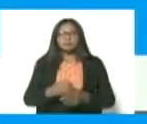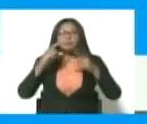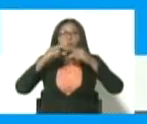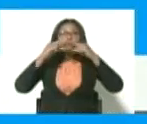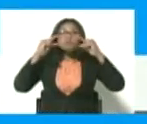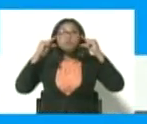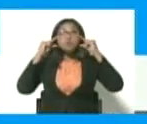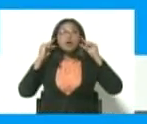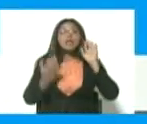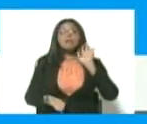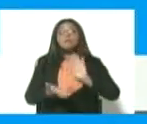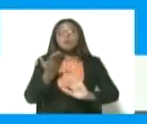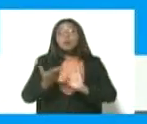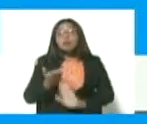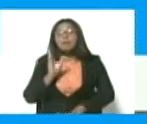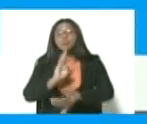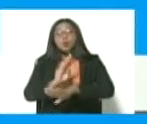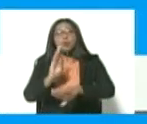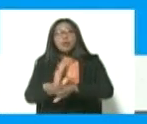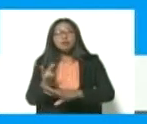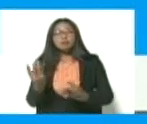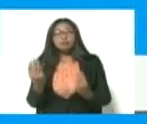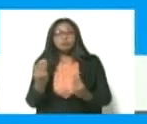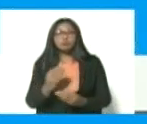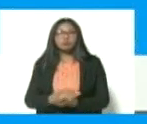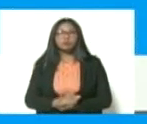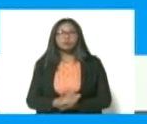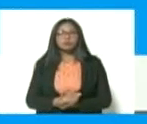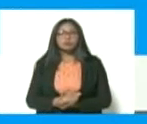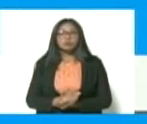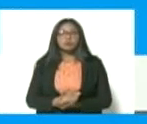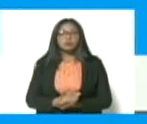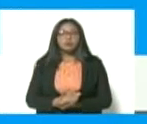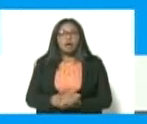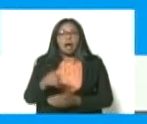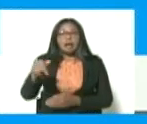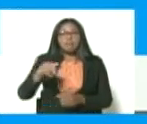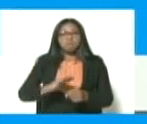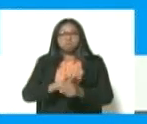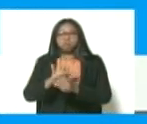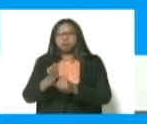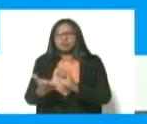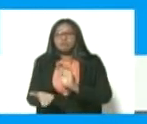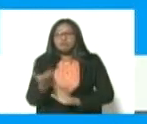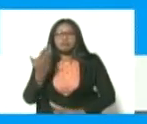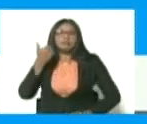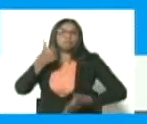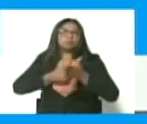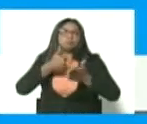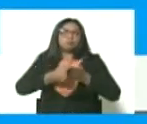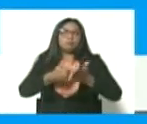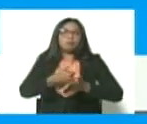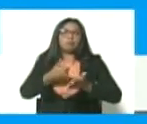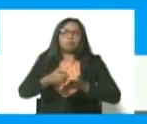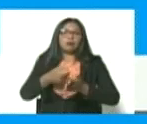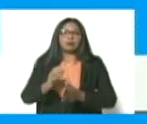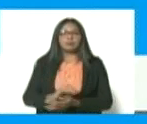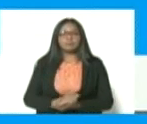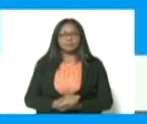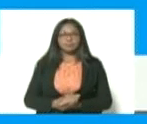importante la prevención, fundamental, en toda esta etapa de lucha contra el